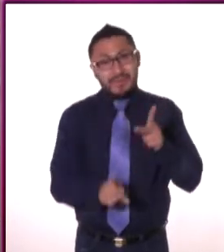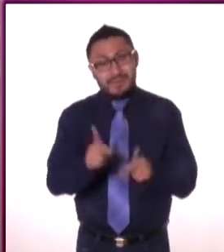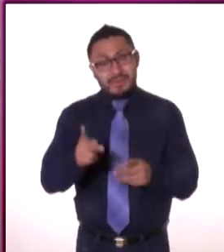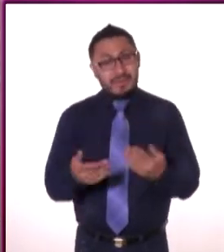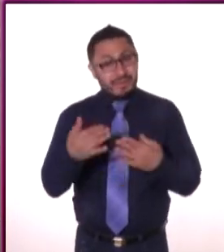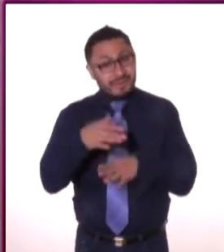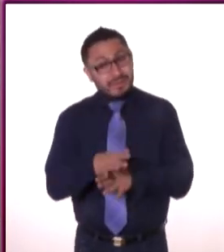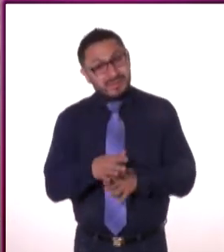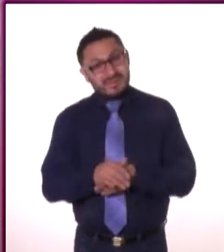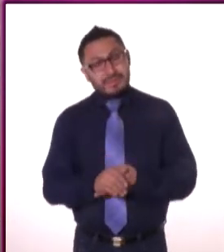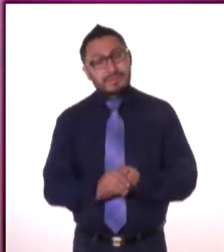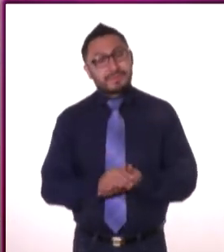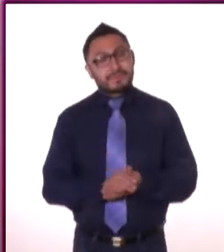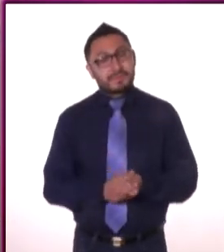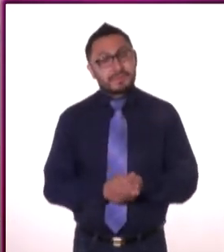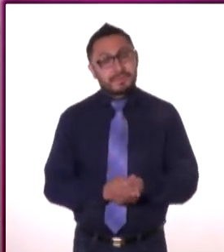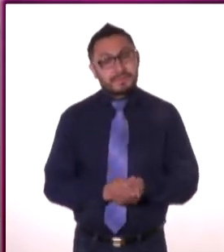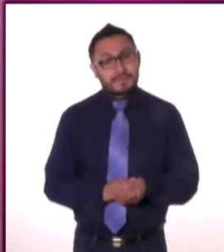basa mucho su obra